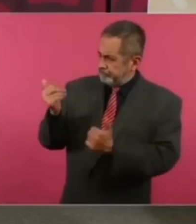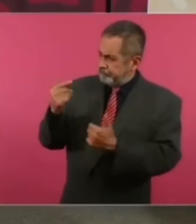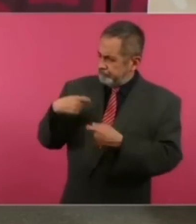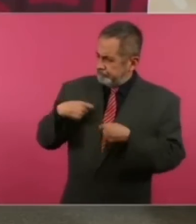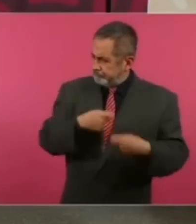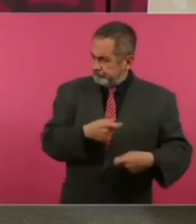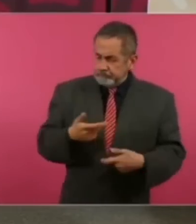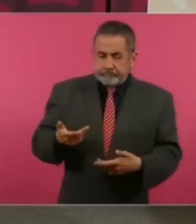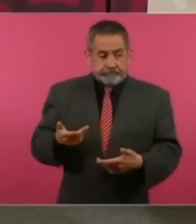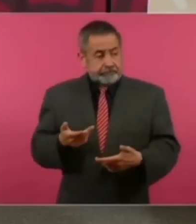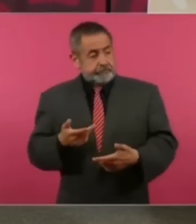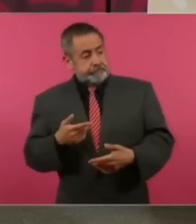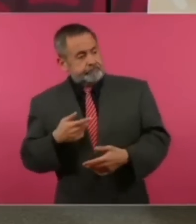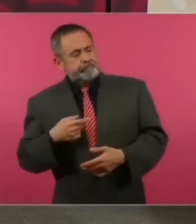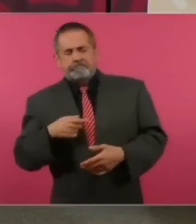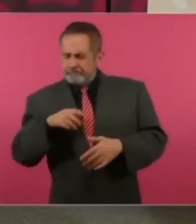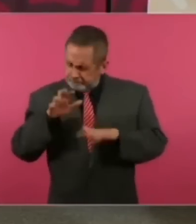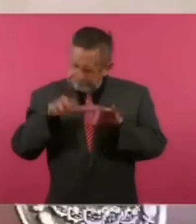respuesta.